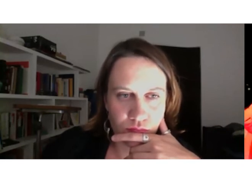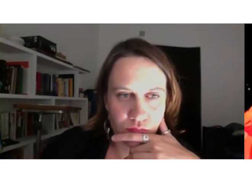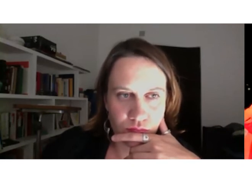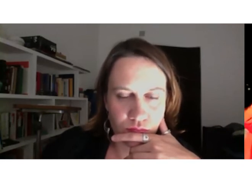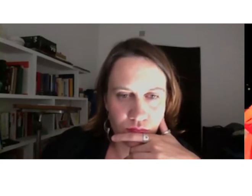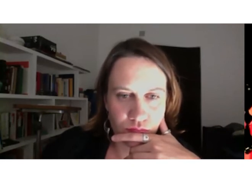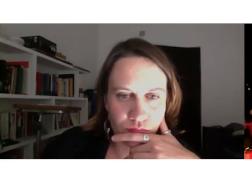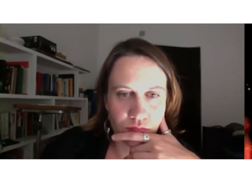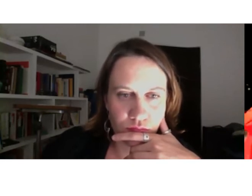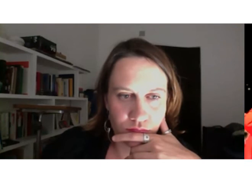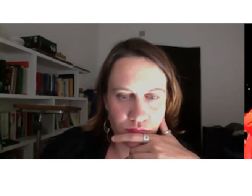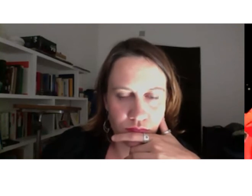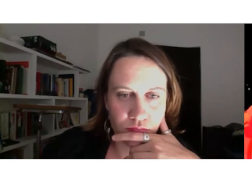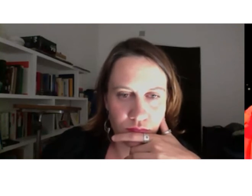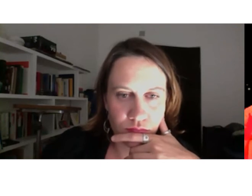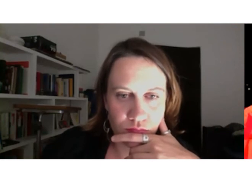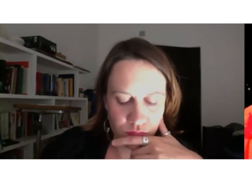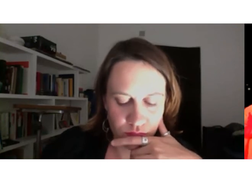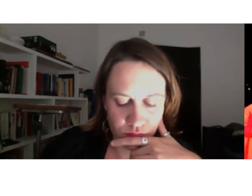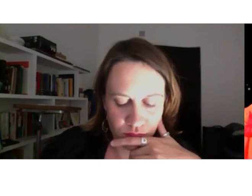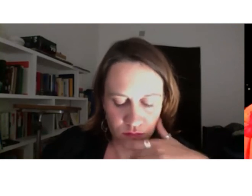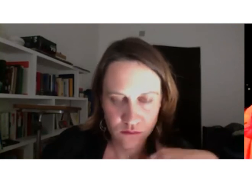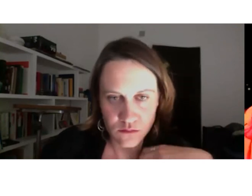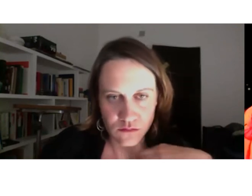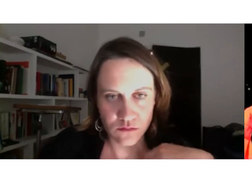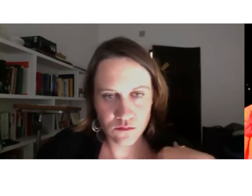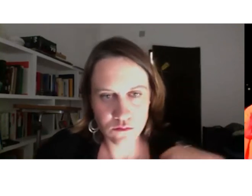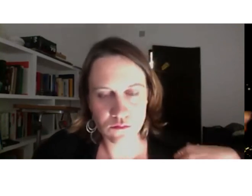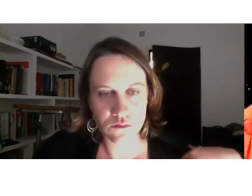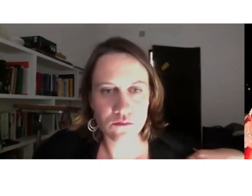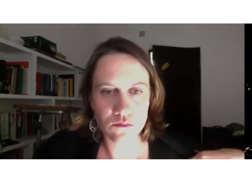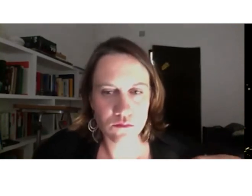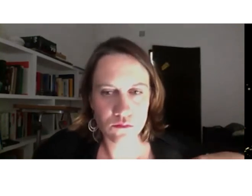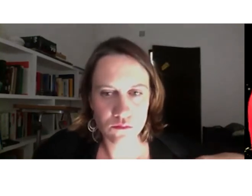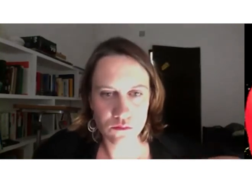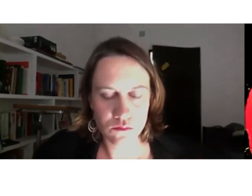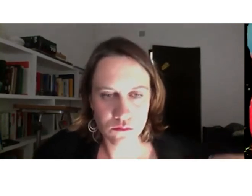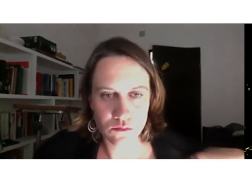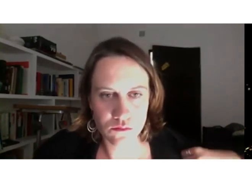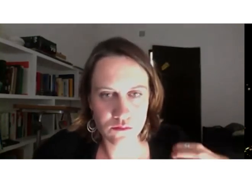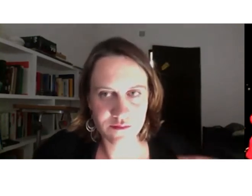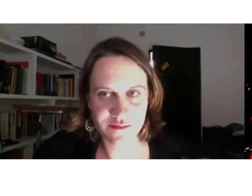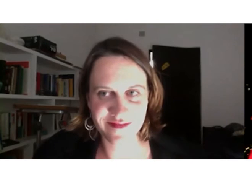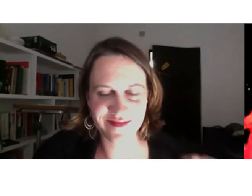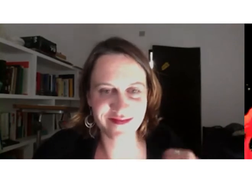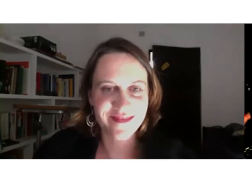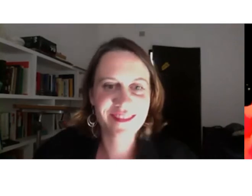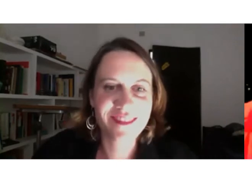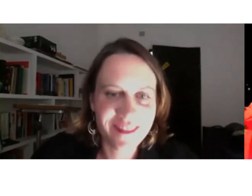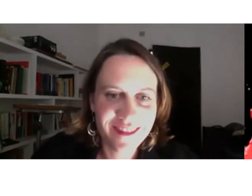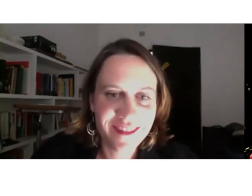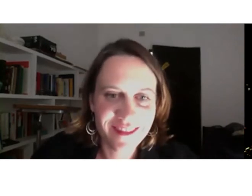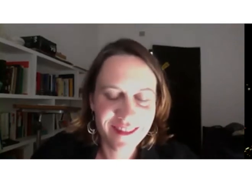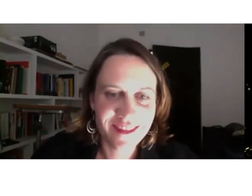como obras sonoras, se comparte mucho más en estas redes que tienen los terrícolas, de estar todo el tiempo en contacto,